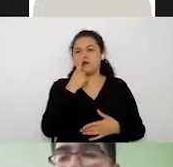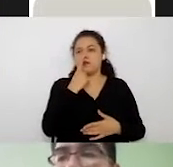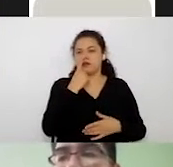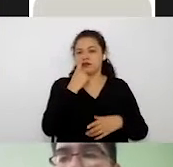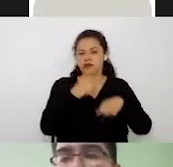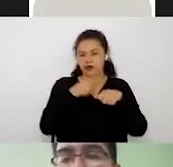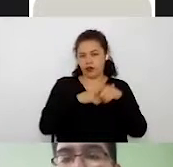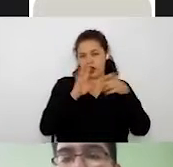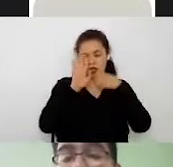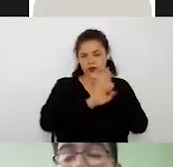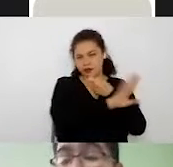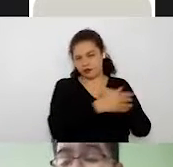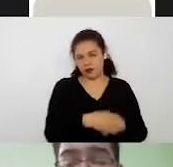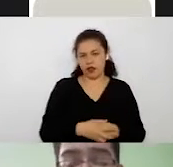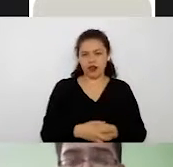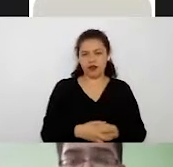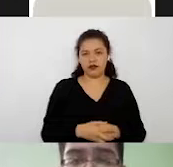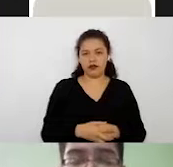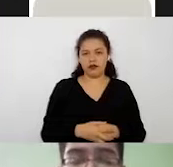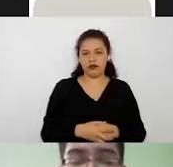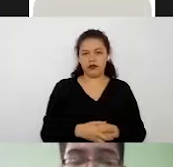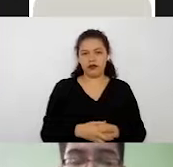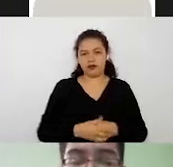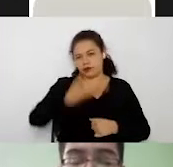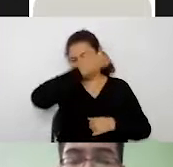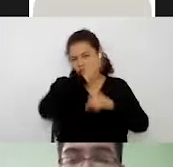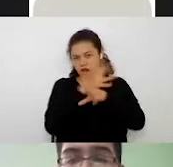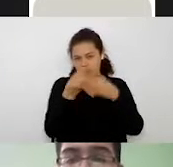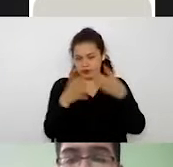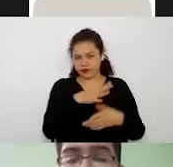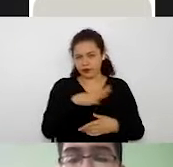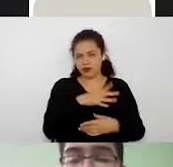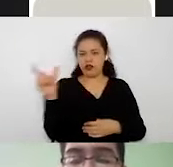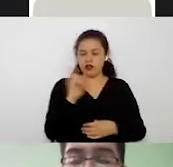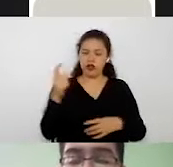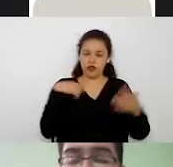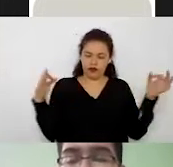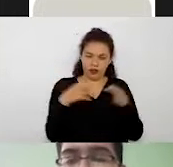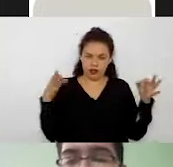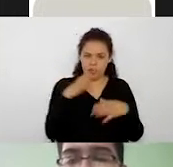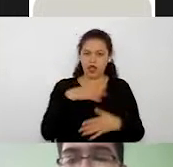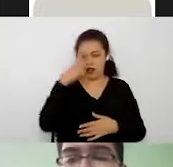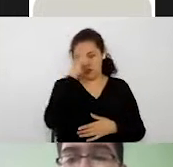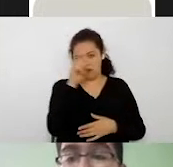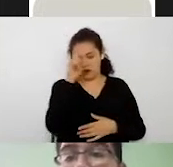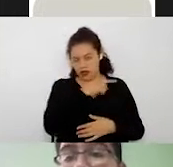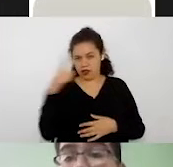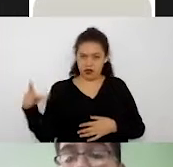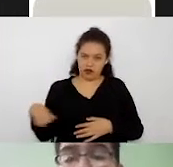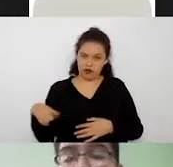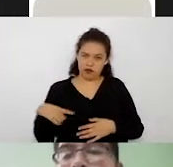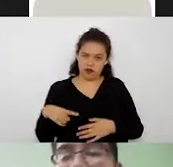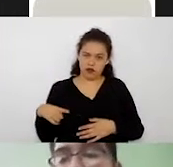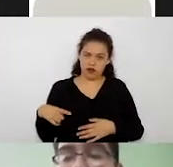evitar, no sé, hay mucha información, o cuando son épocas de frío en las que las recomendaciones del gobierno es que no